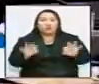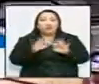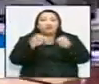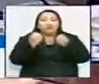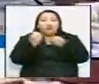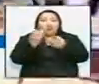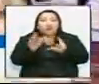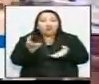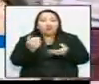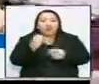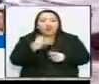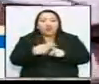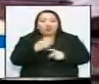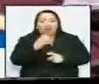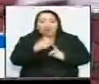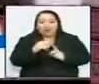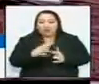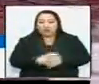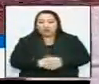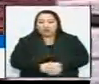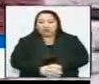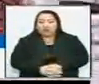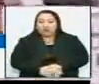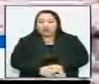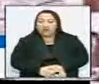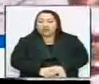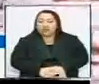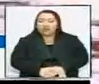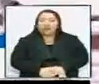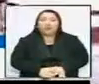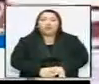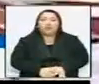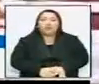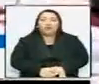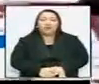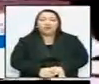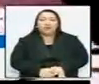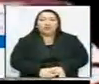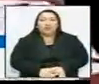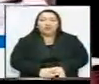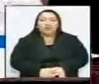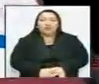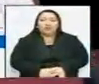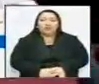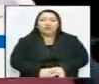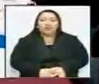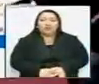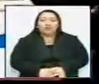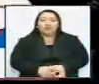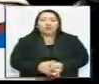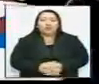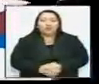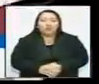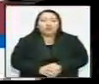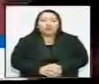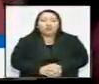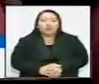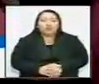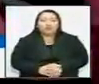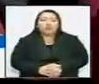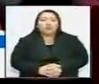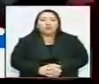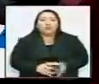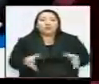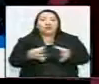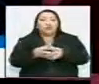revelado el ex Contralor General de la República en relación a un mecanismo que te habla